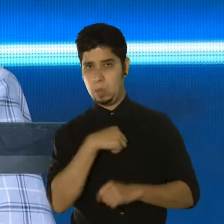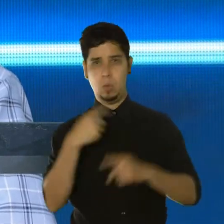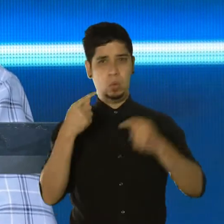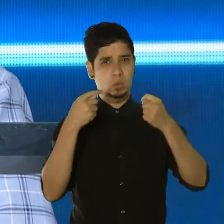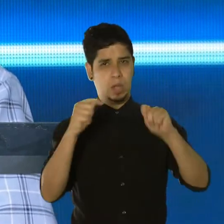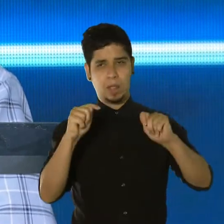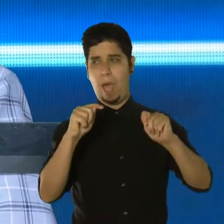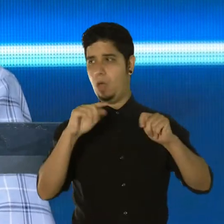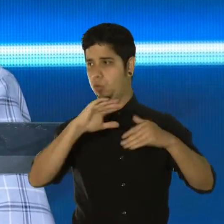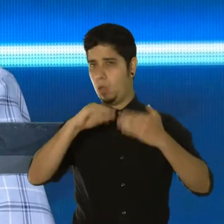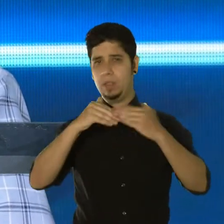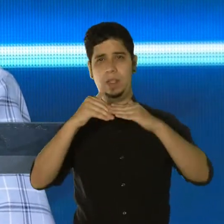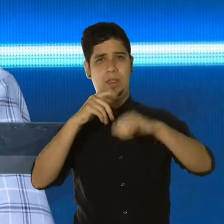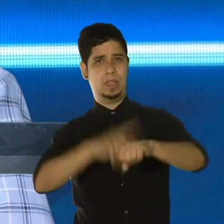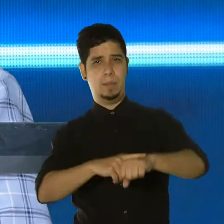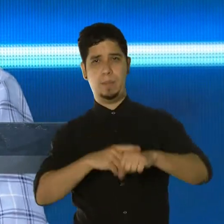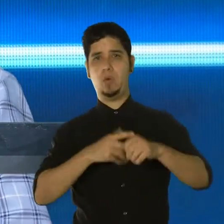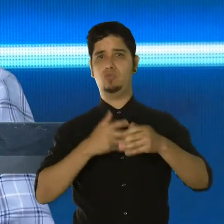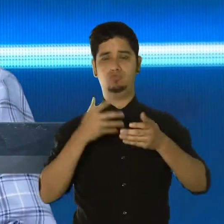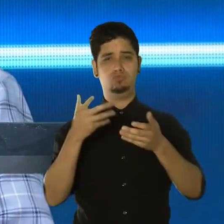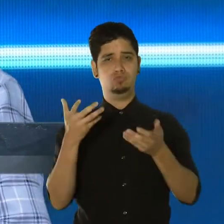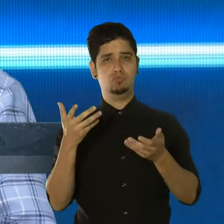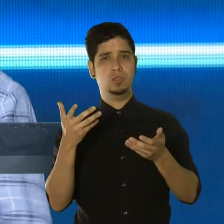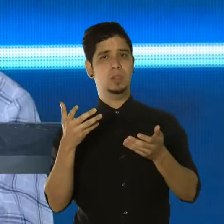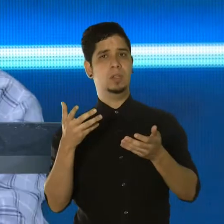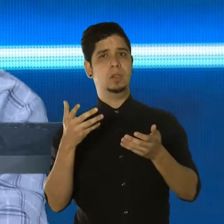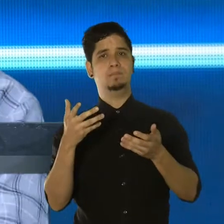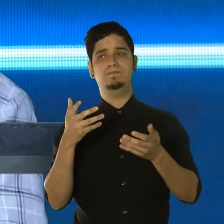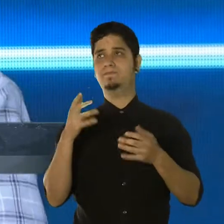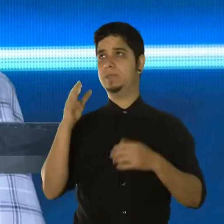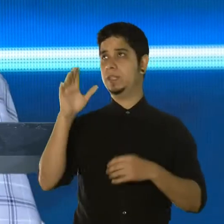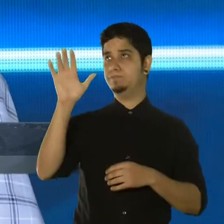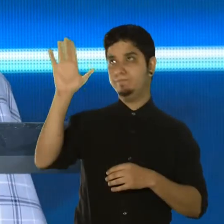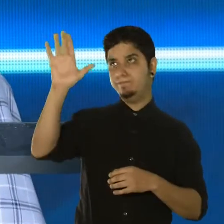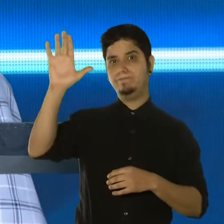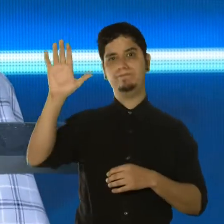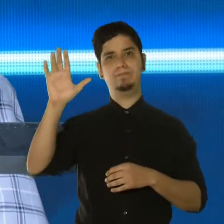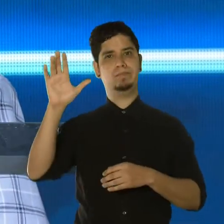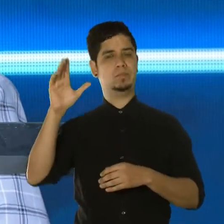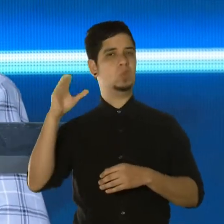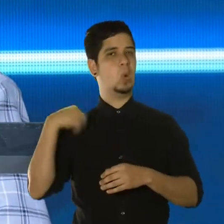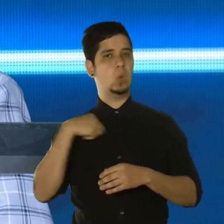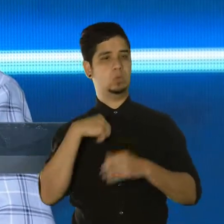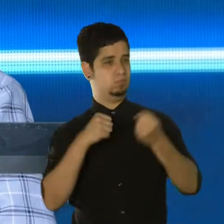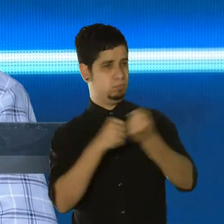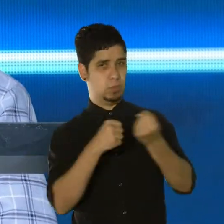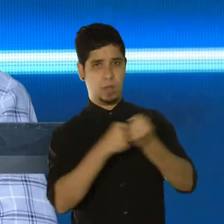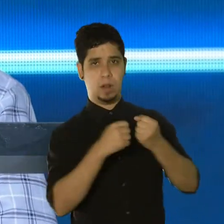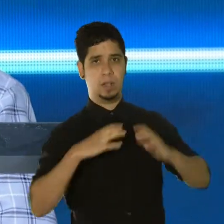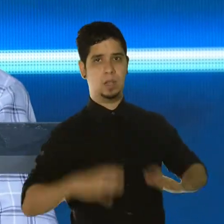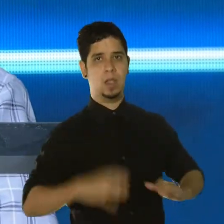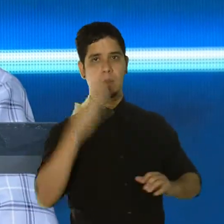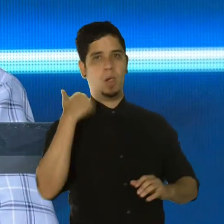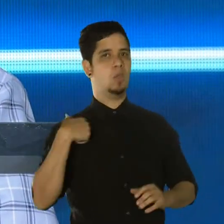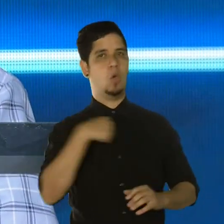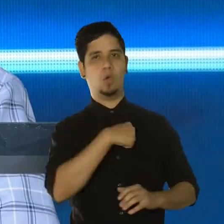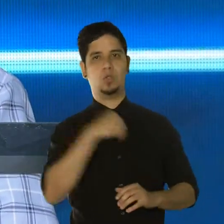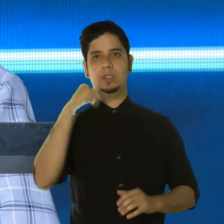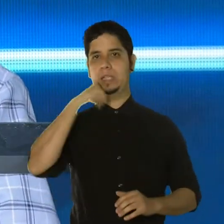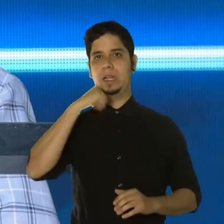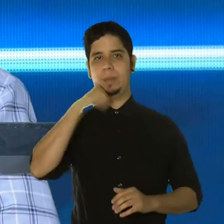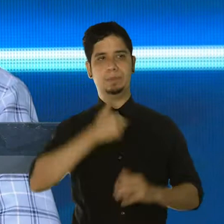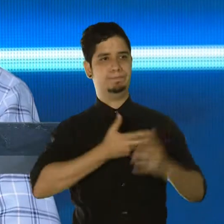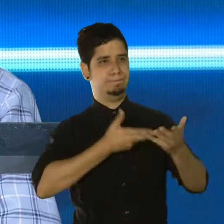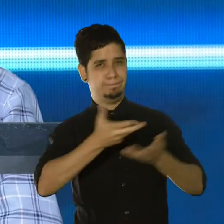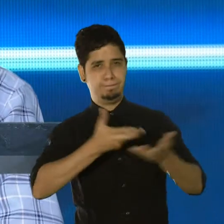este tiempo de ser la voz del consumidor, ya que somos los que le damos la cara día a día y conocemos